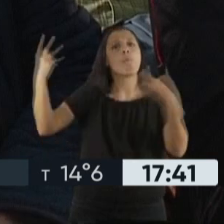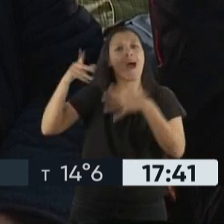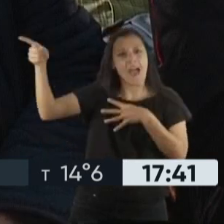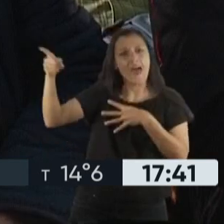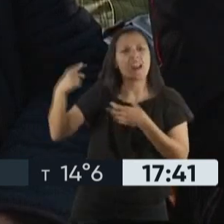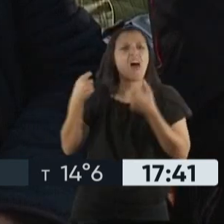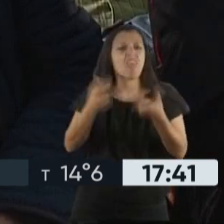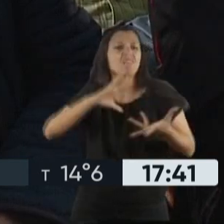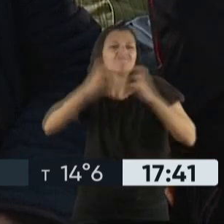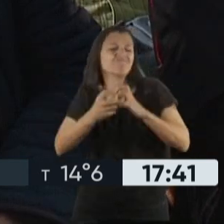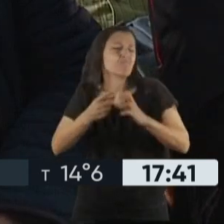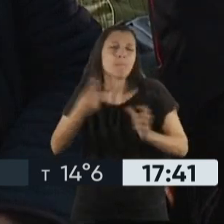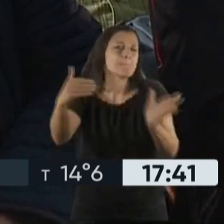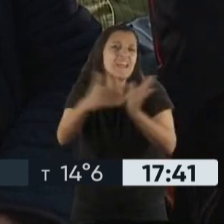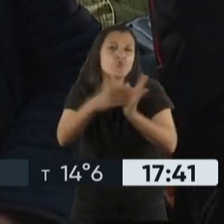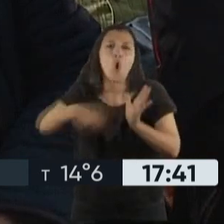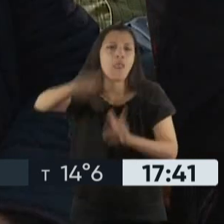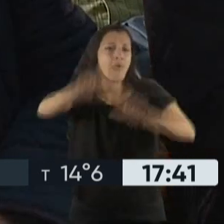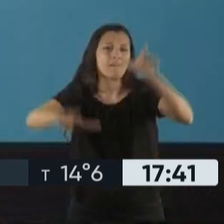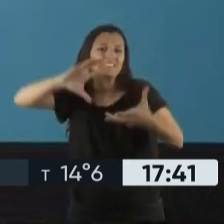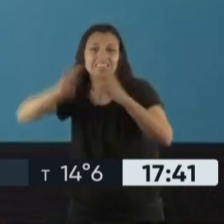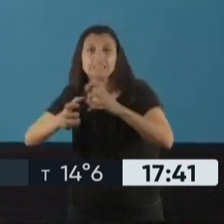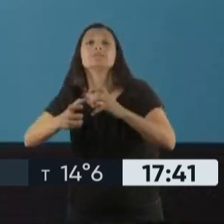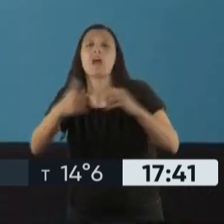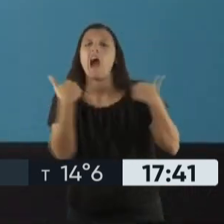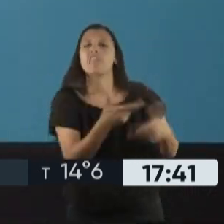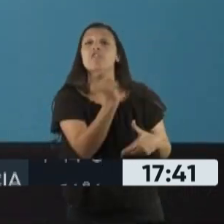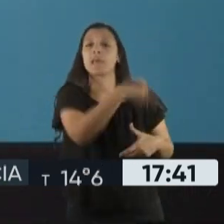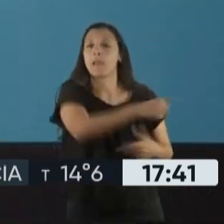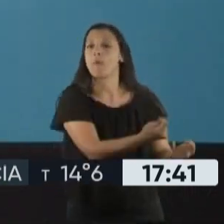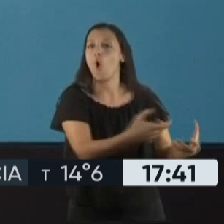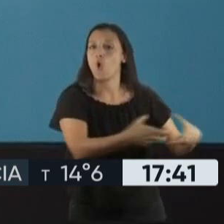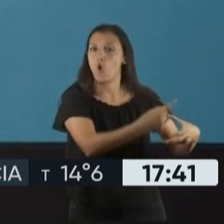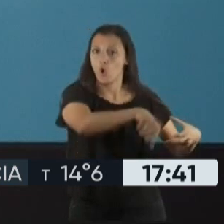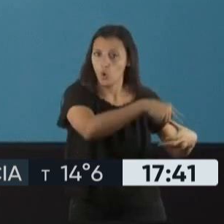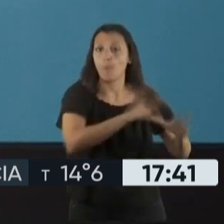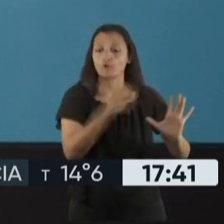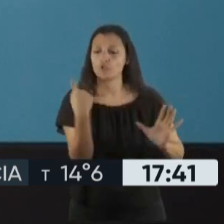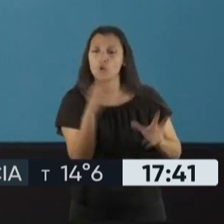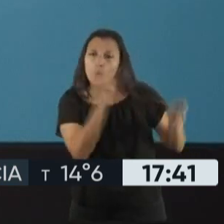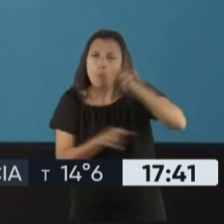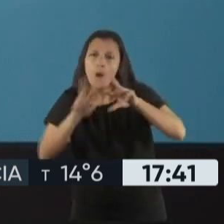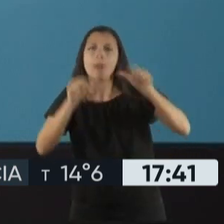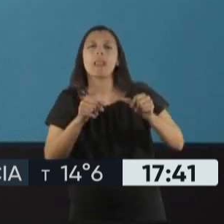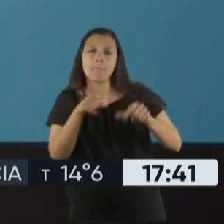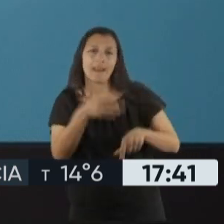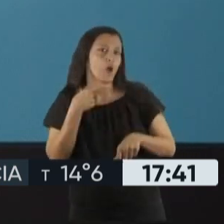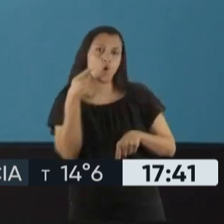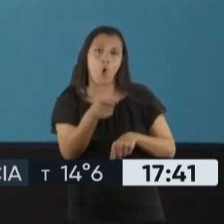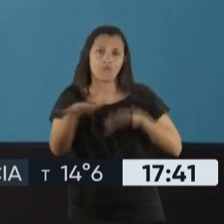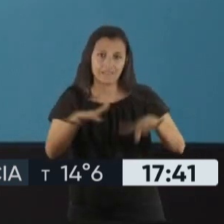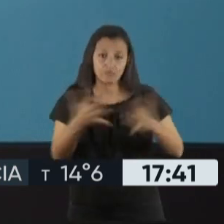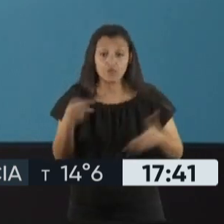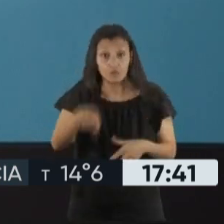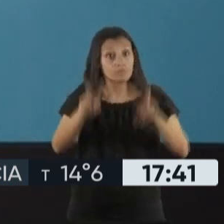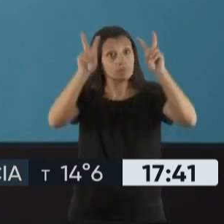a millones y que beneficia a pocos, de modo de lograr que esto no ocurra. Este, como decía, es un